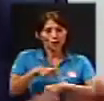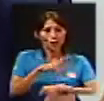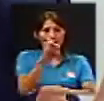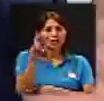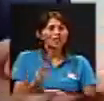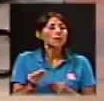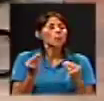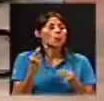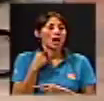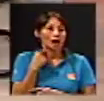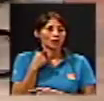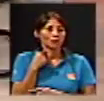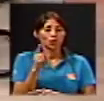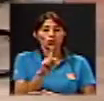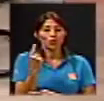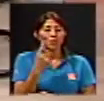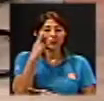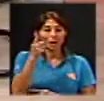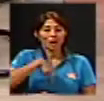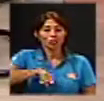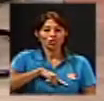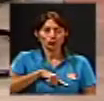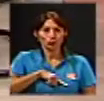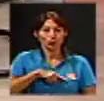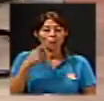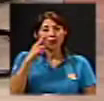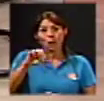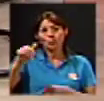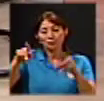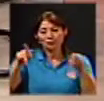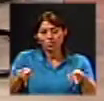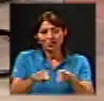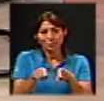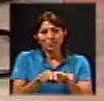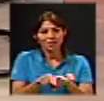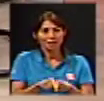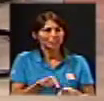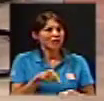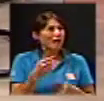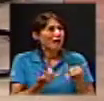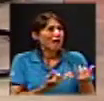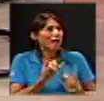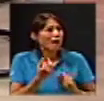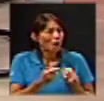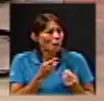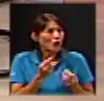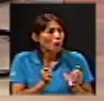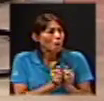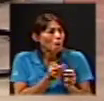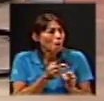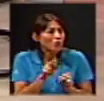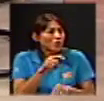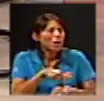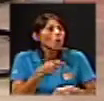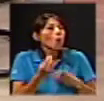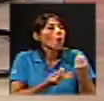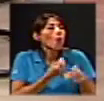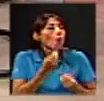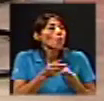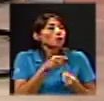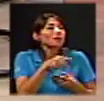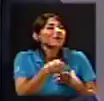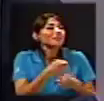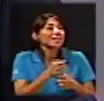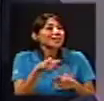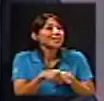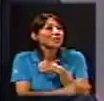que se ha vuelto caro. En este país caro, ¿cómo el minuto y medio que nos queda cerrarías el programa, Felipe? ¿Cómo hacer que este país